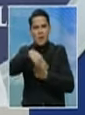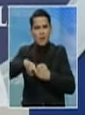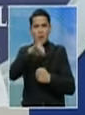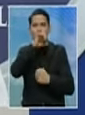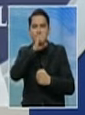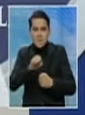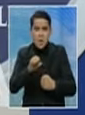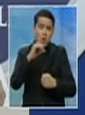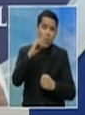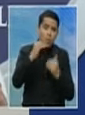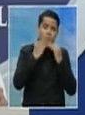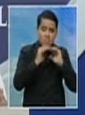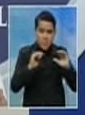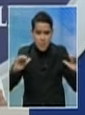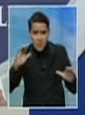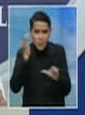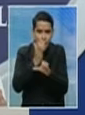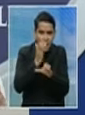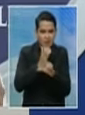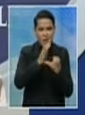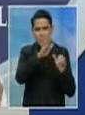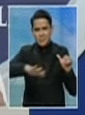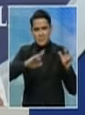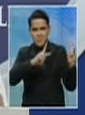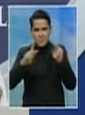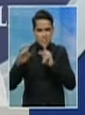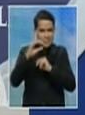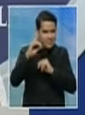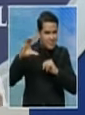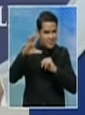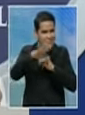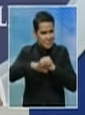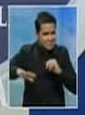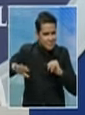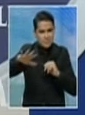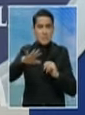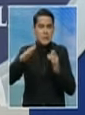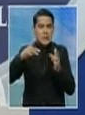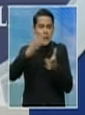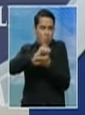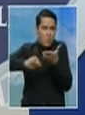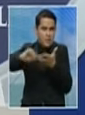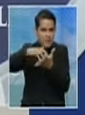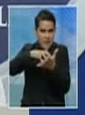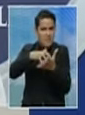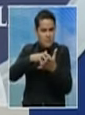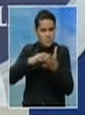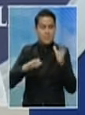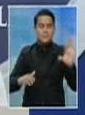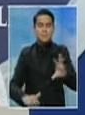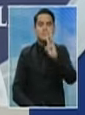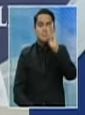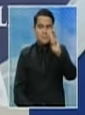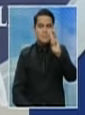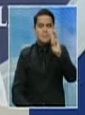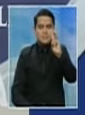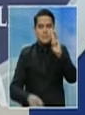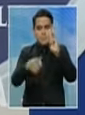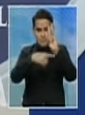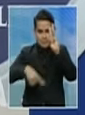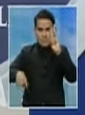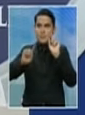menores, dependientes, personas con discapacidad o personas especialmente vulnerables. Y 6, desplazamiento a